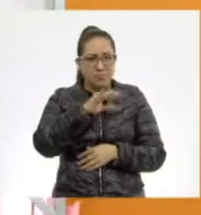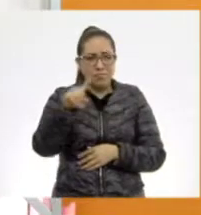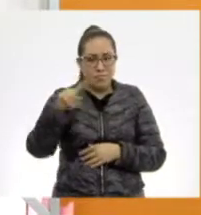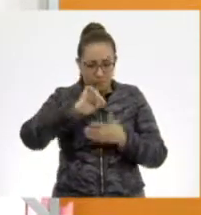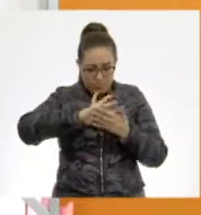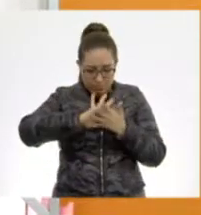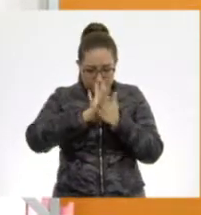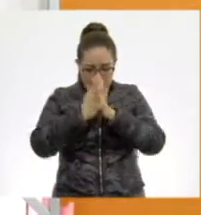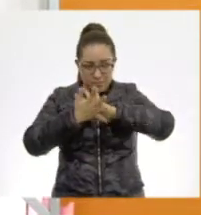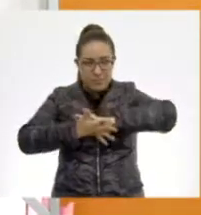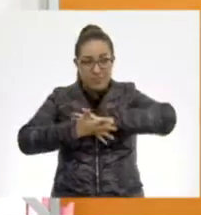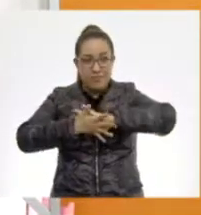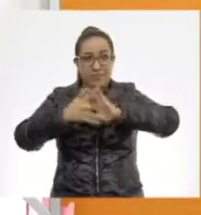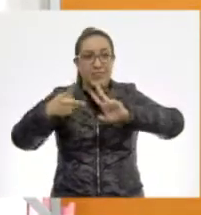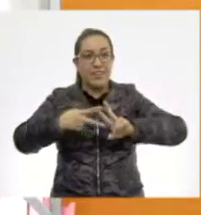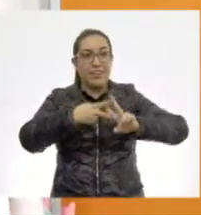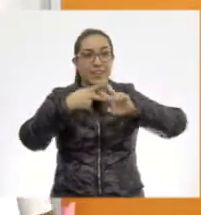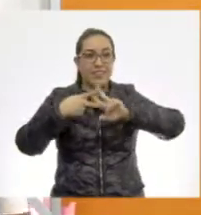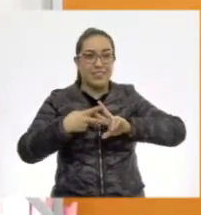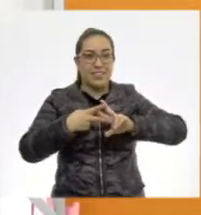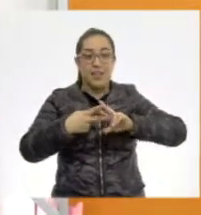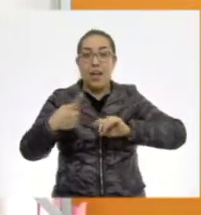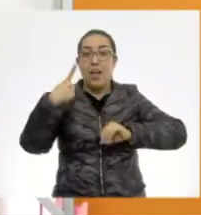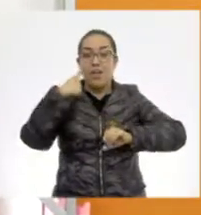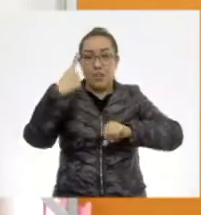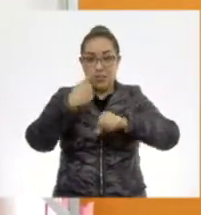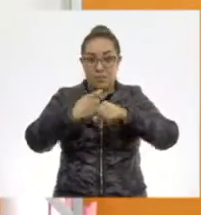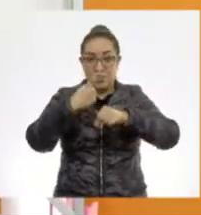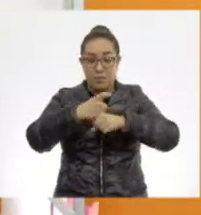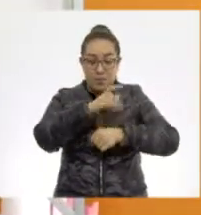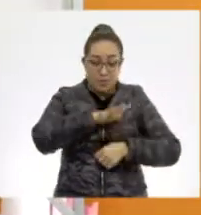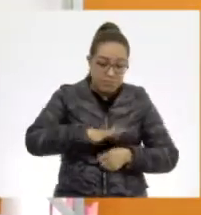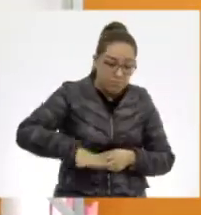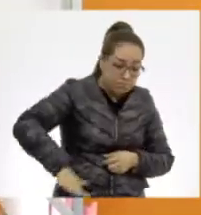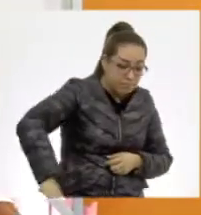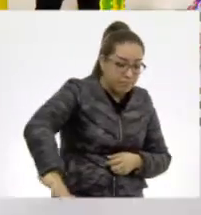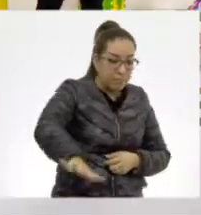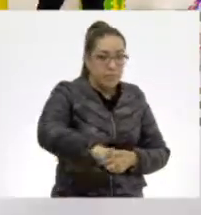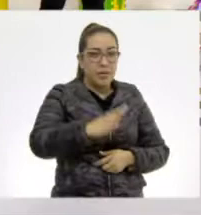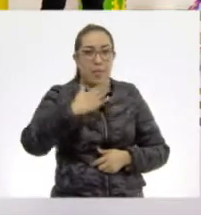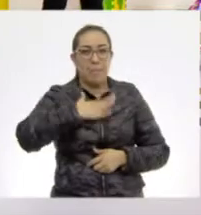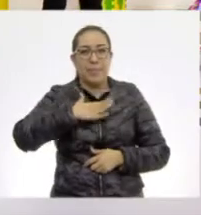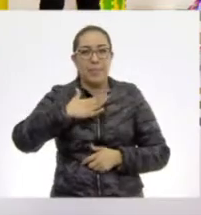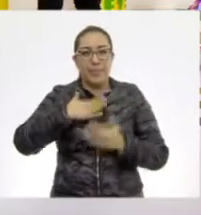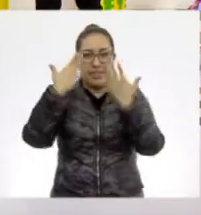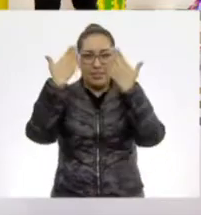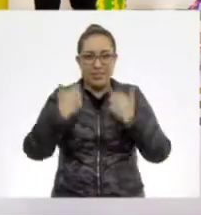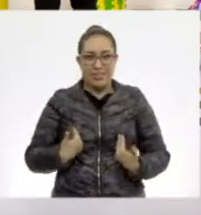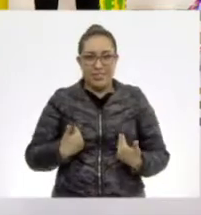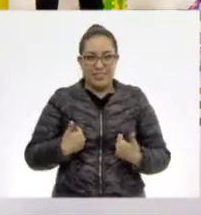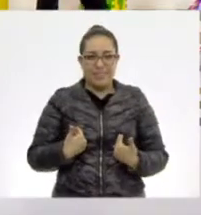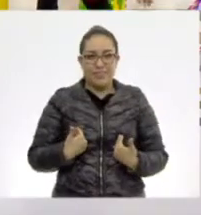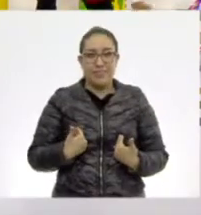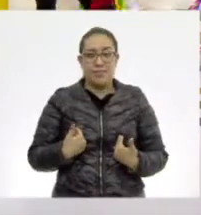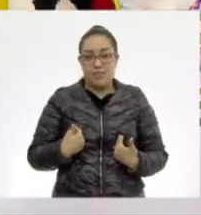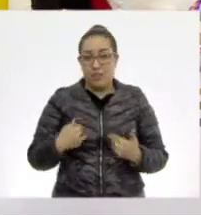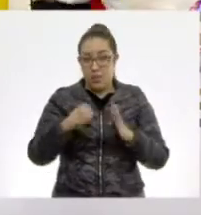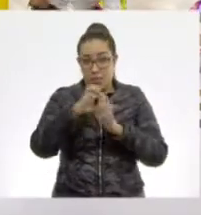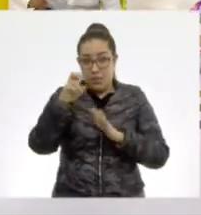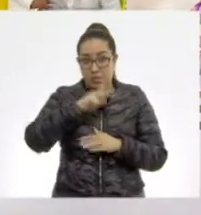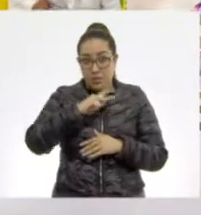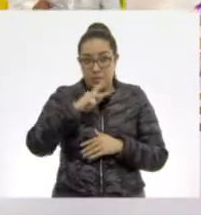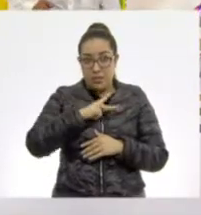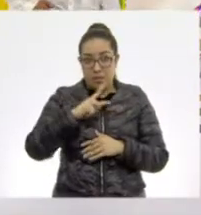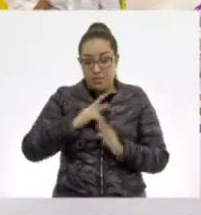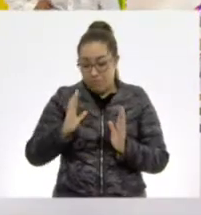estrella. Entonces, primero, vamos a marcar nuestro espacio personal. Ajá. Imagina, por ejemplo, mi espacio personal va desde